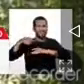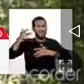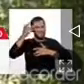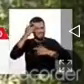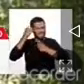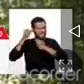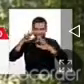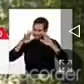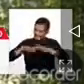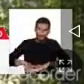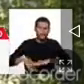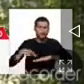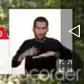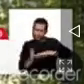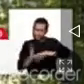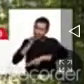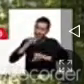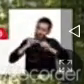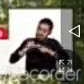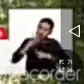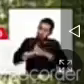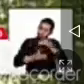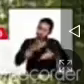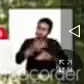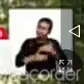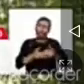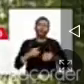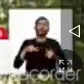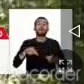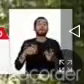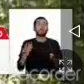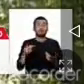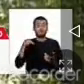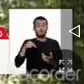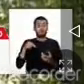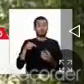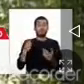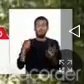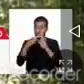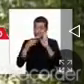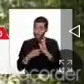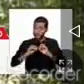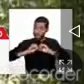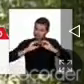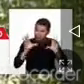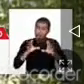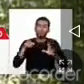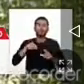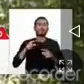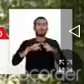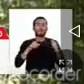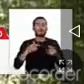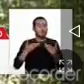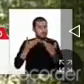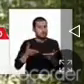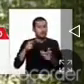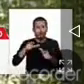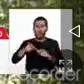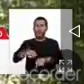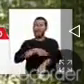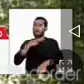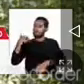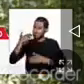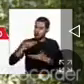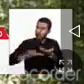decir, permite avanzar en la certidumbre que solo puede dar la existencia de reglas claras y condiciones de certeza de largo plazo